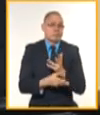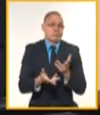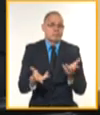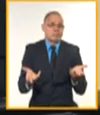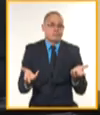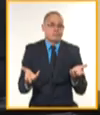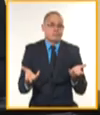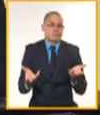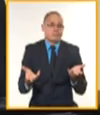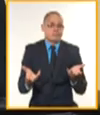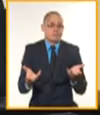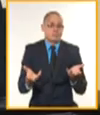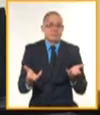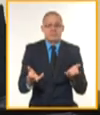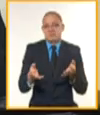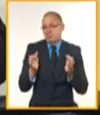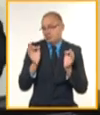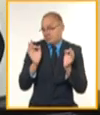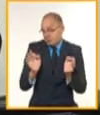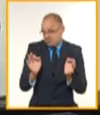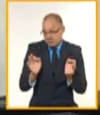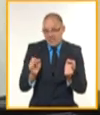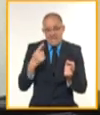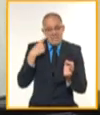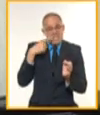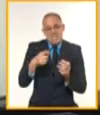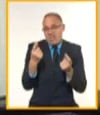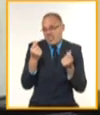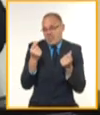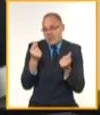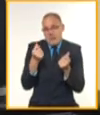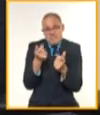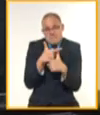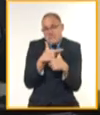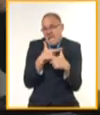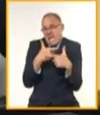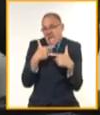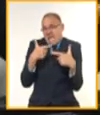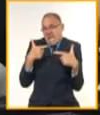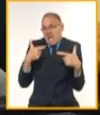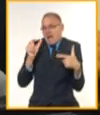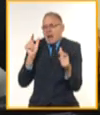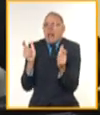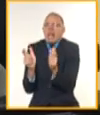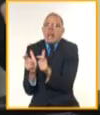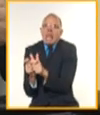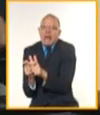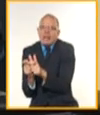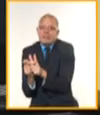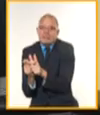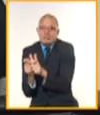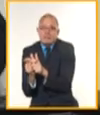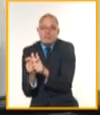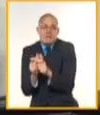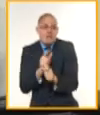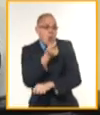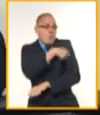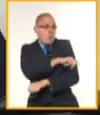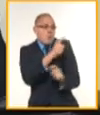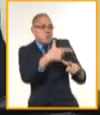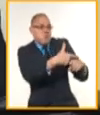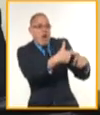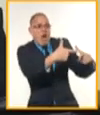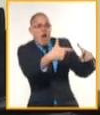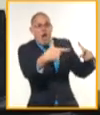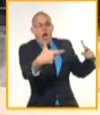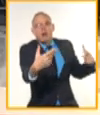menos dinero, o sea, más dinero concentrado en pocas manos, menos dinero para las grandes mayorías. Estados Unidos y